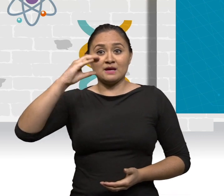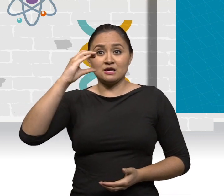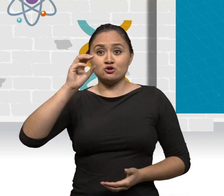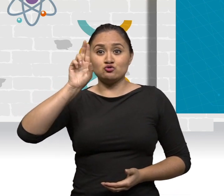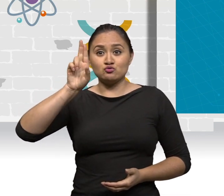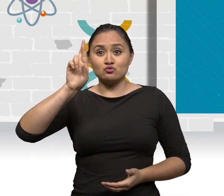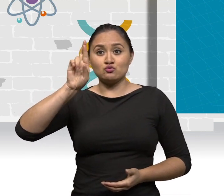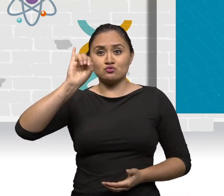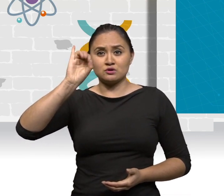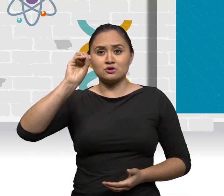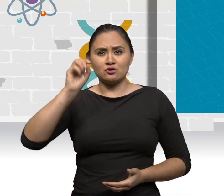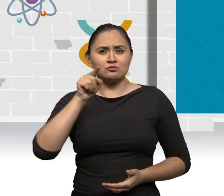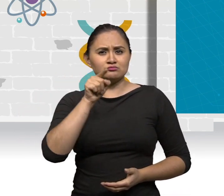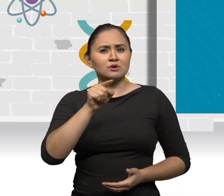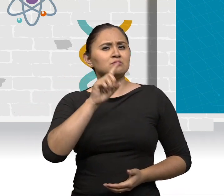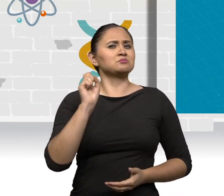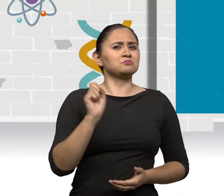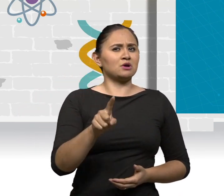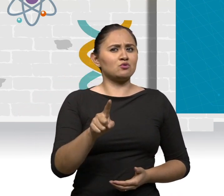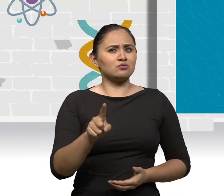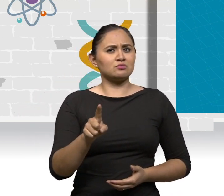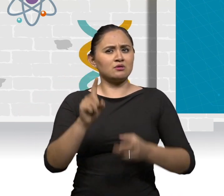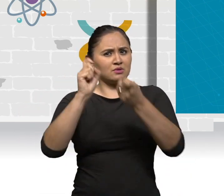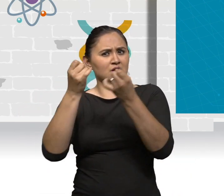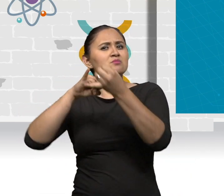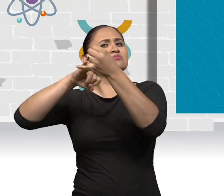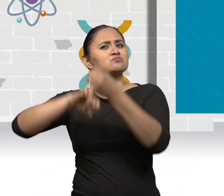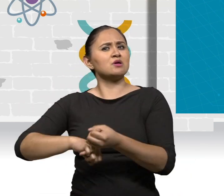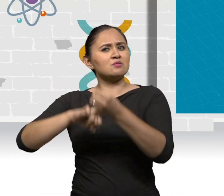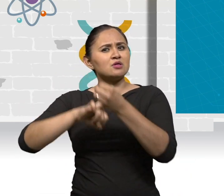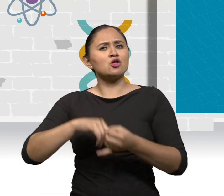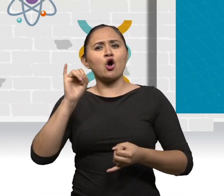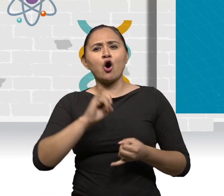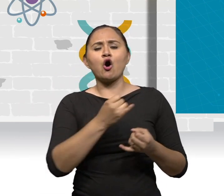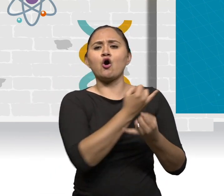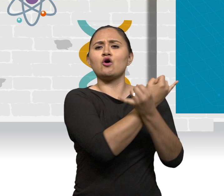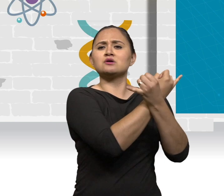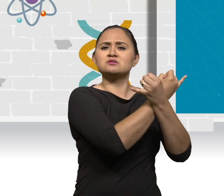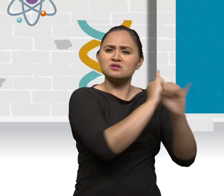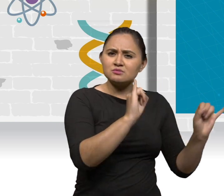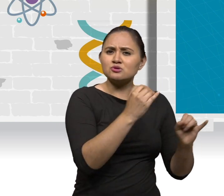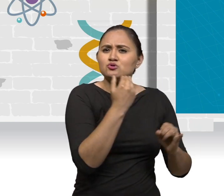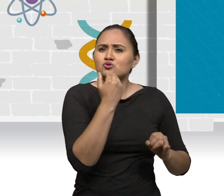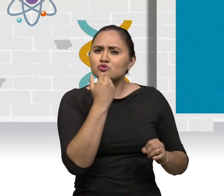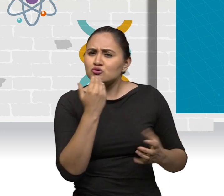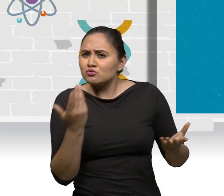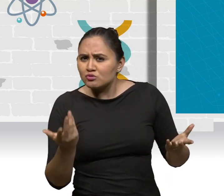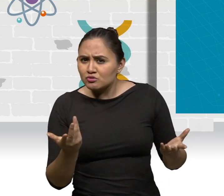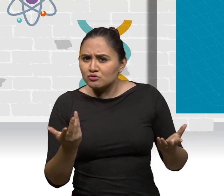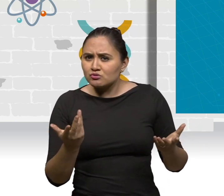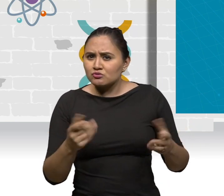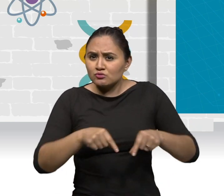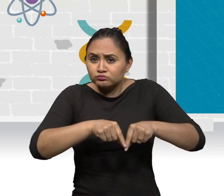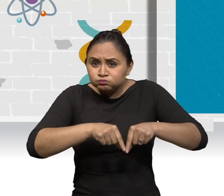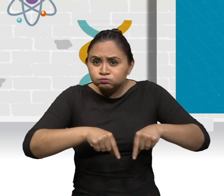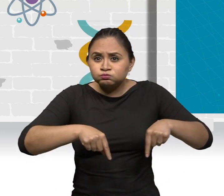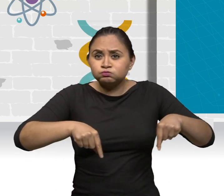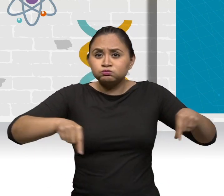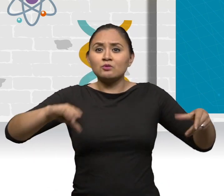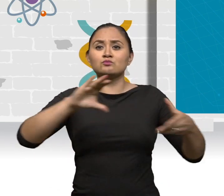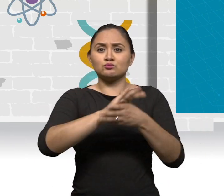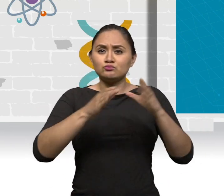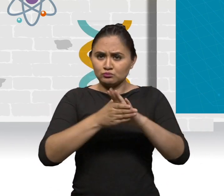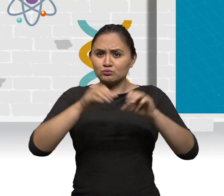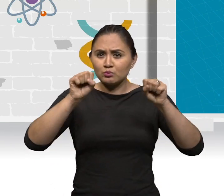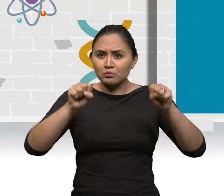variable dependiente? ¿Qué variaba al aumentar la presión? El volumen del gas, que se podía medir por la